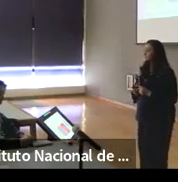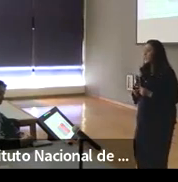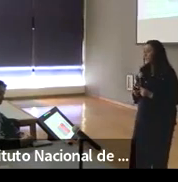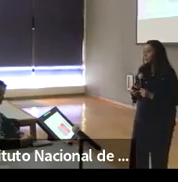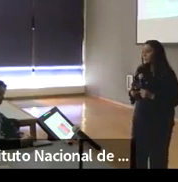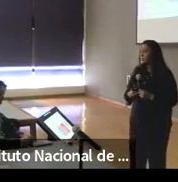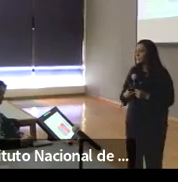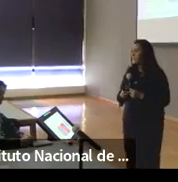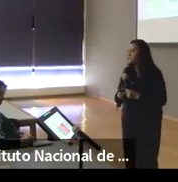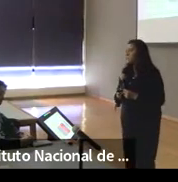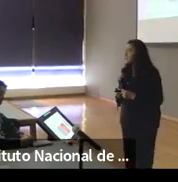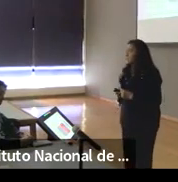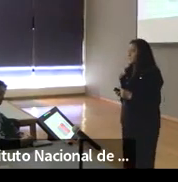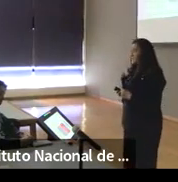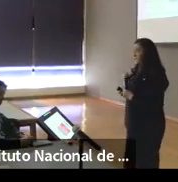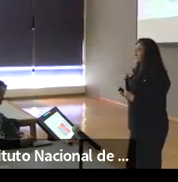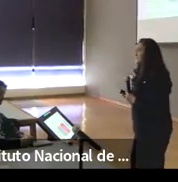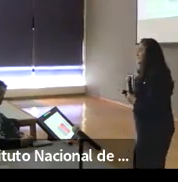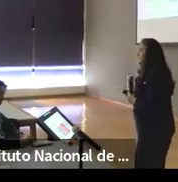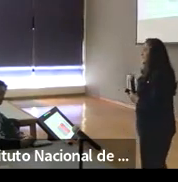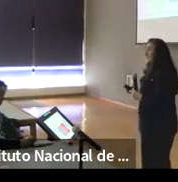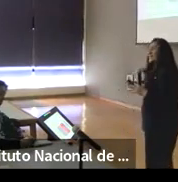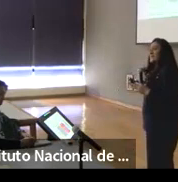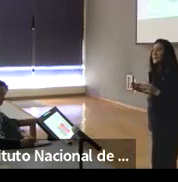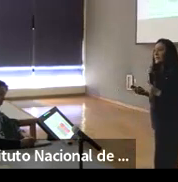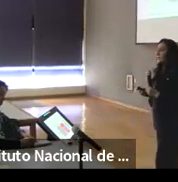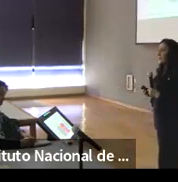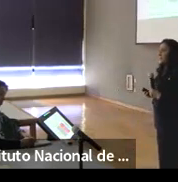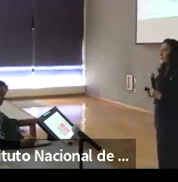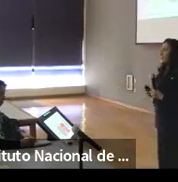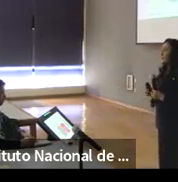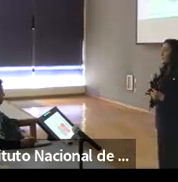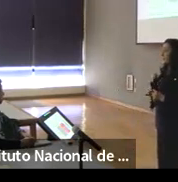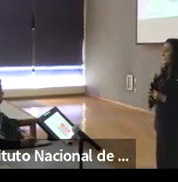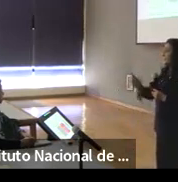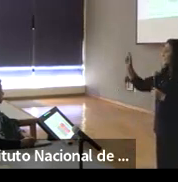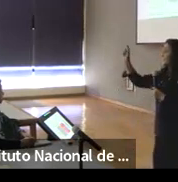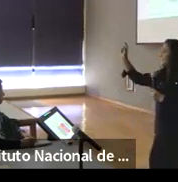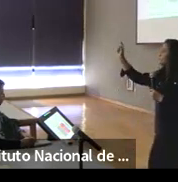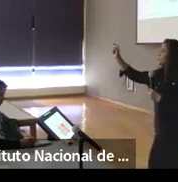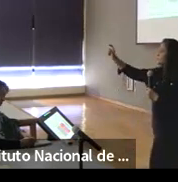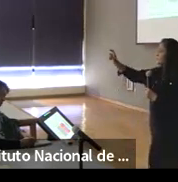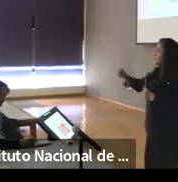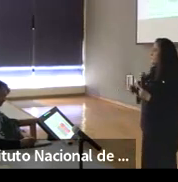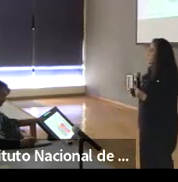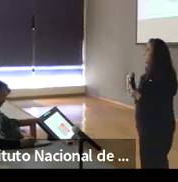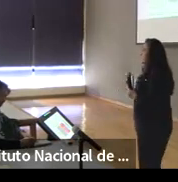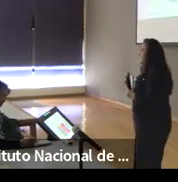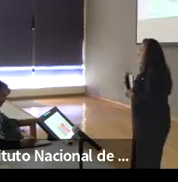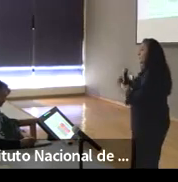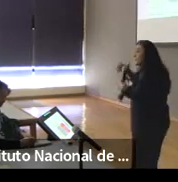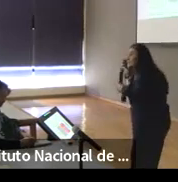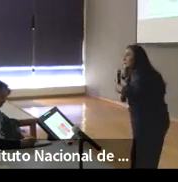a la otra persona Tendrías que identificar qué nivel de gravedad puede ser una acción muy sencilla